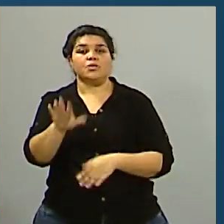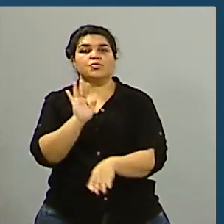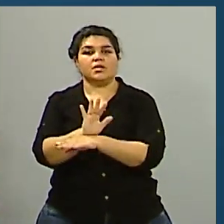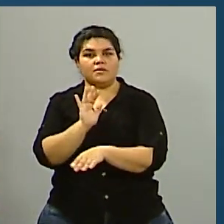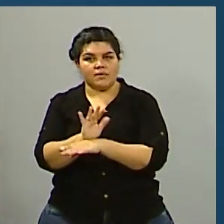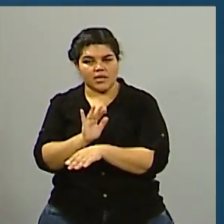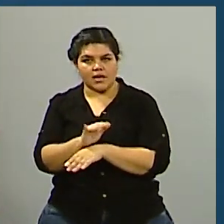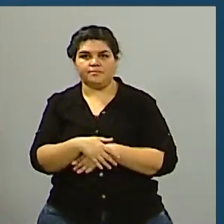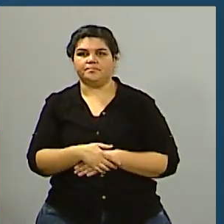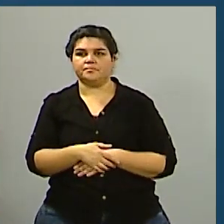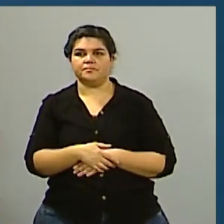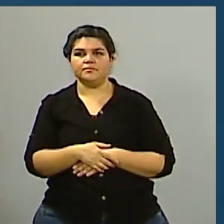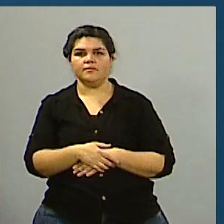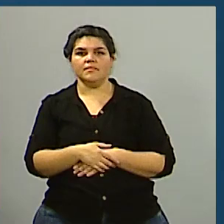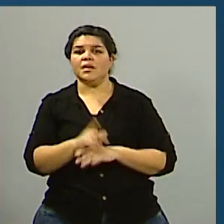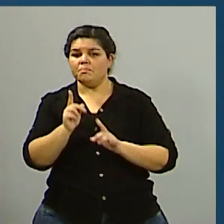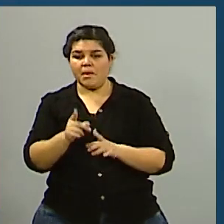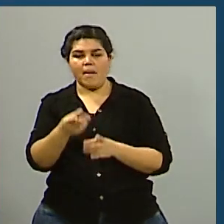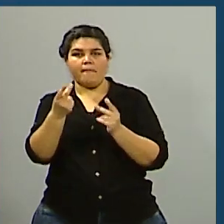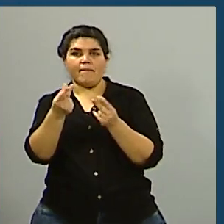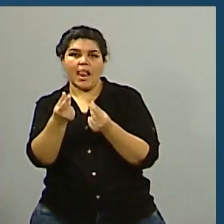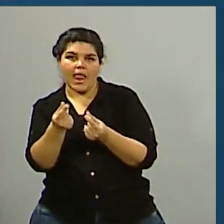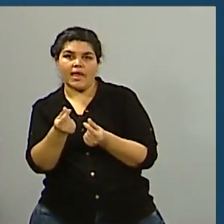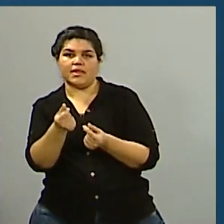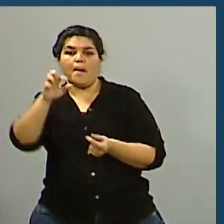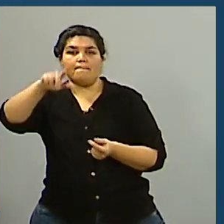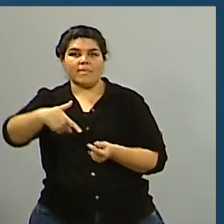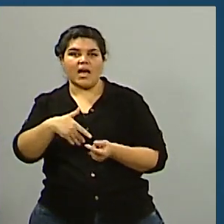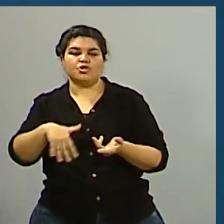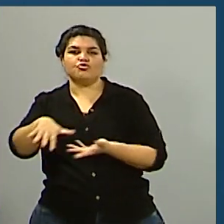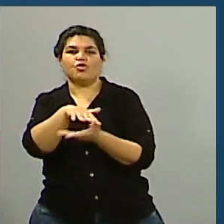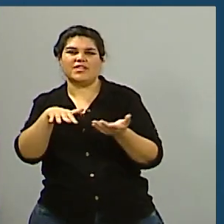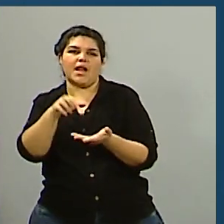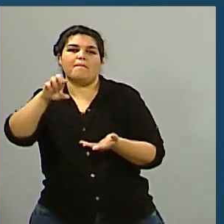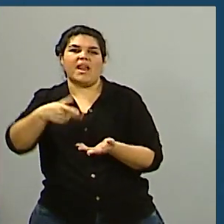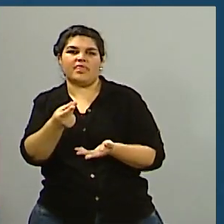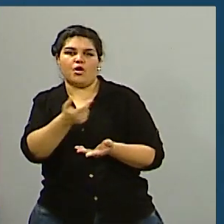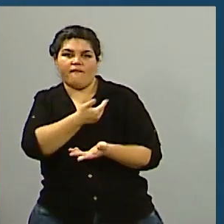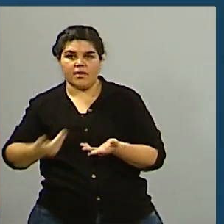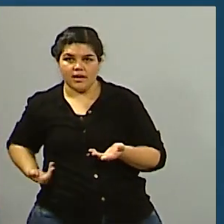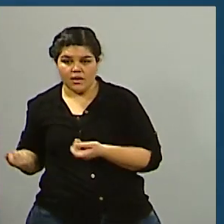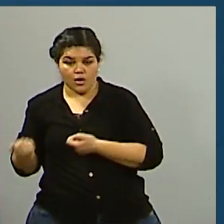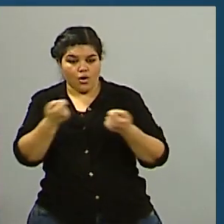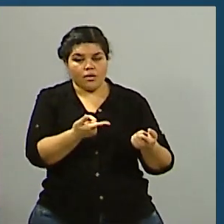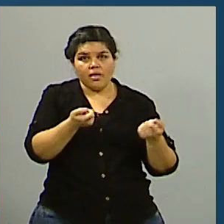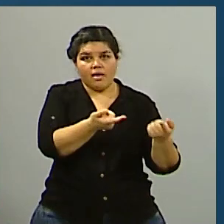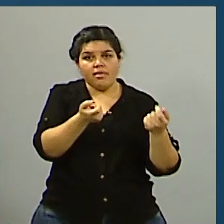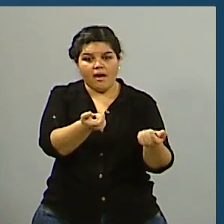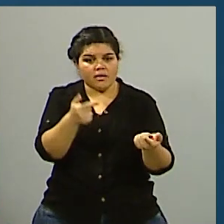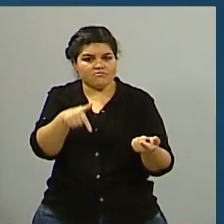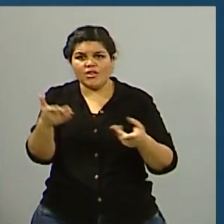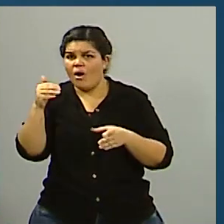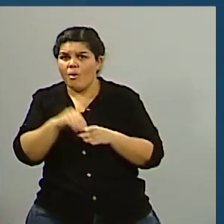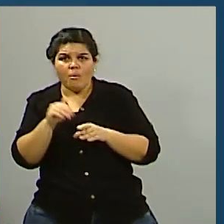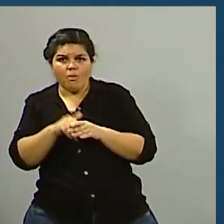nacional para este tipo de planes sociales, que a su vez redundan en otras implicancias y tiene otras consecuencias para la economía,